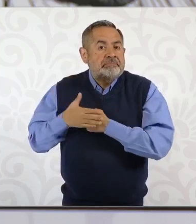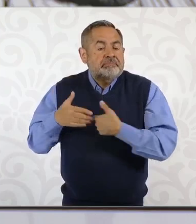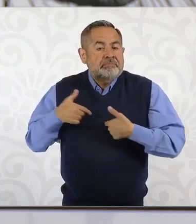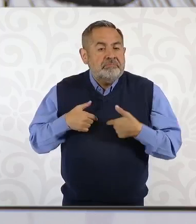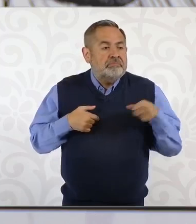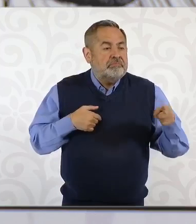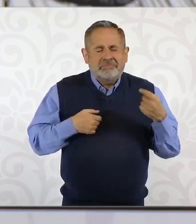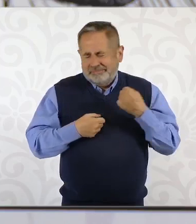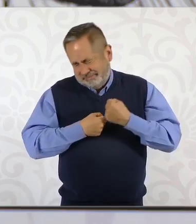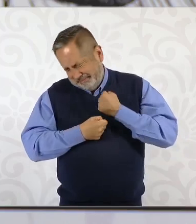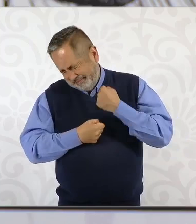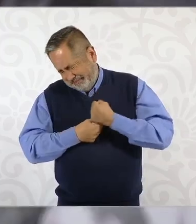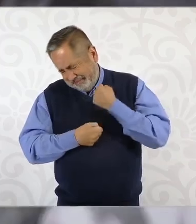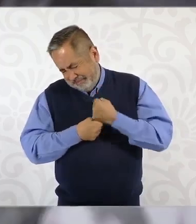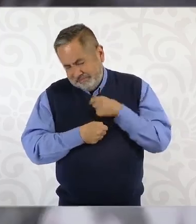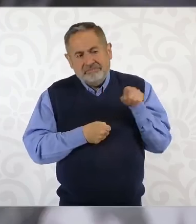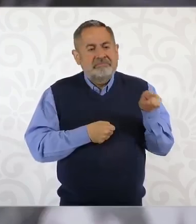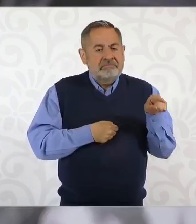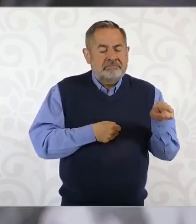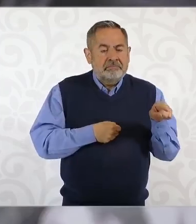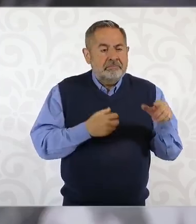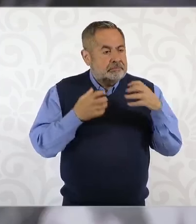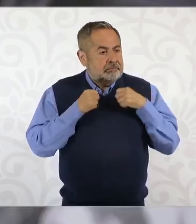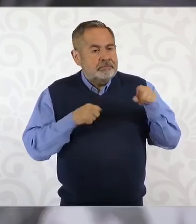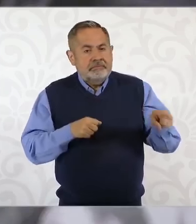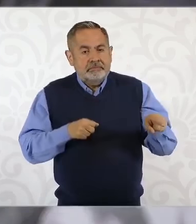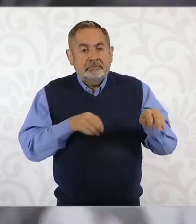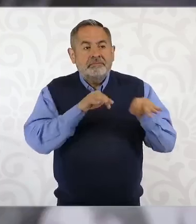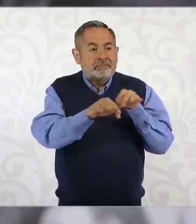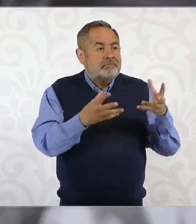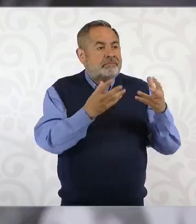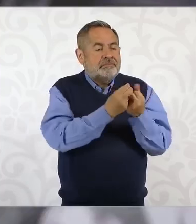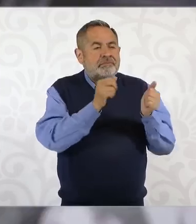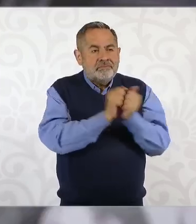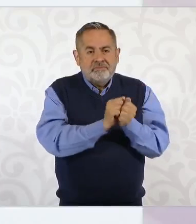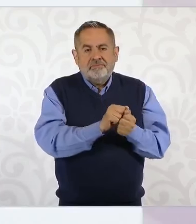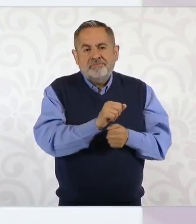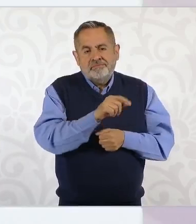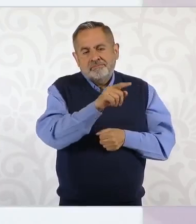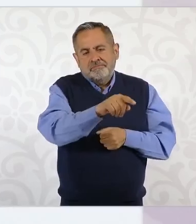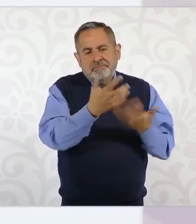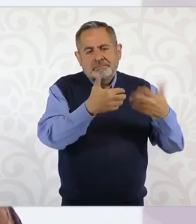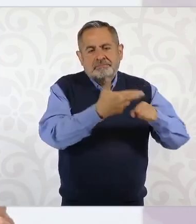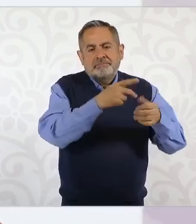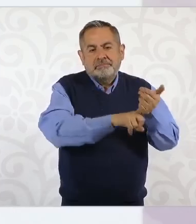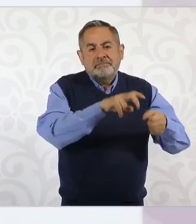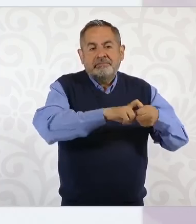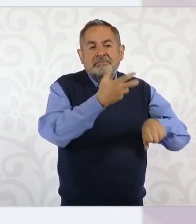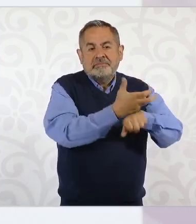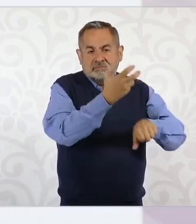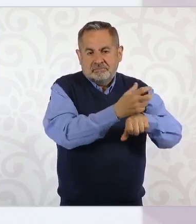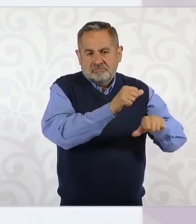y que la había golpeado previamente y que además trabaja para una agencia de los Estados Unidos. Eso es lo que